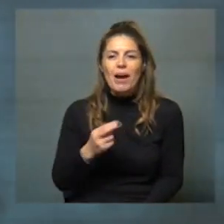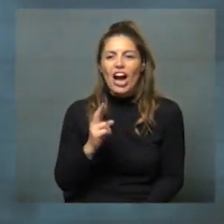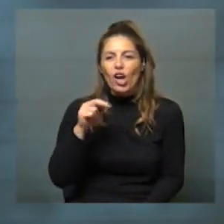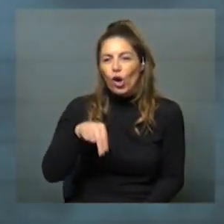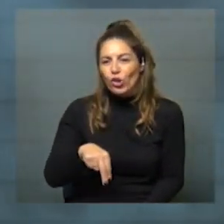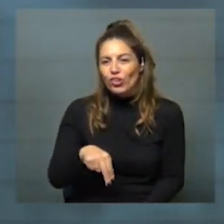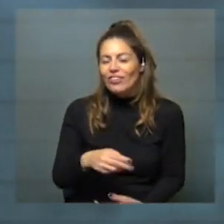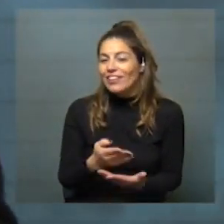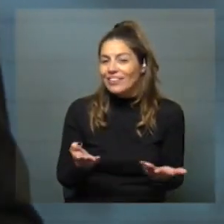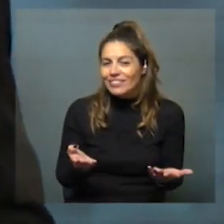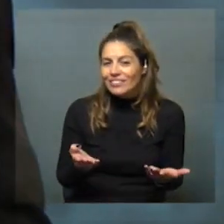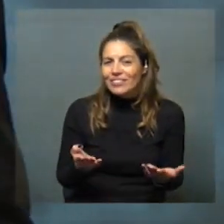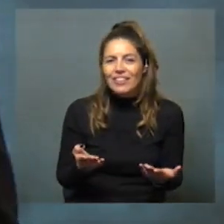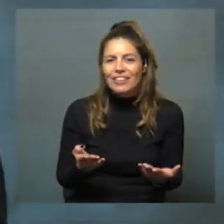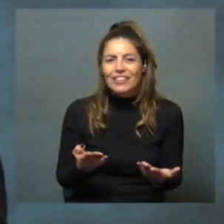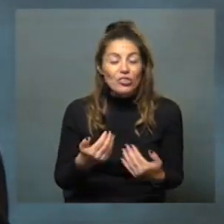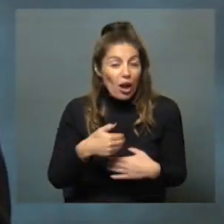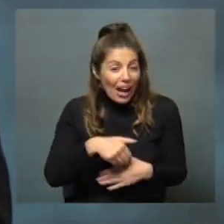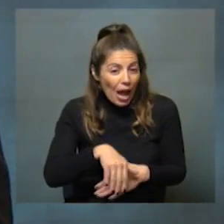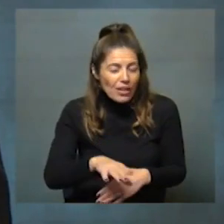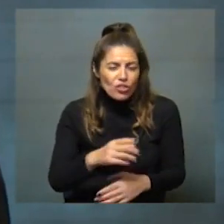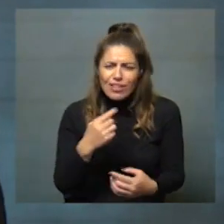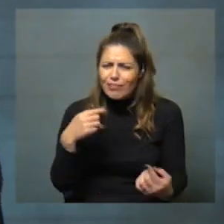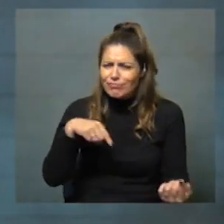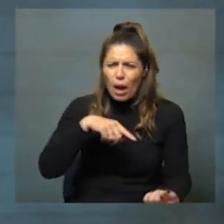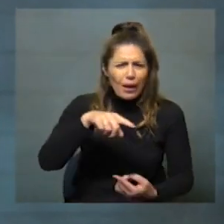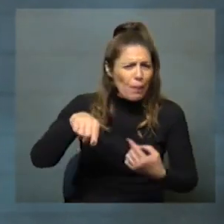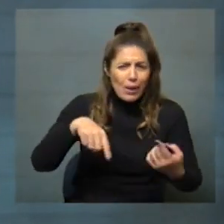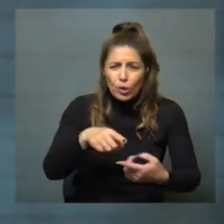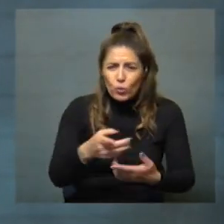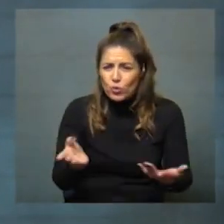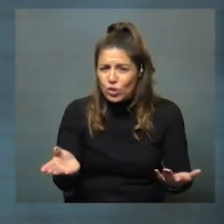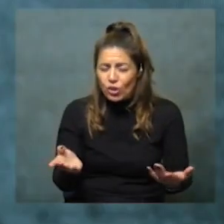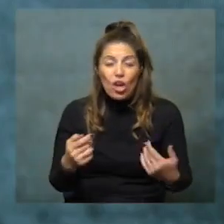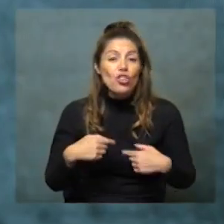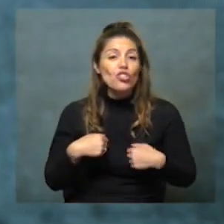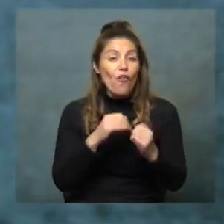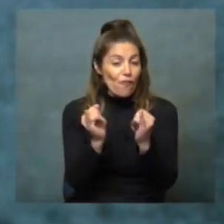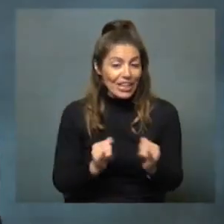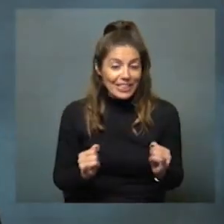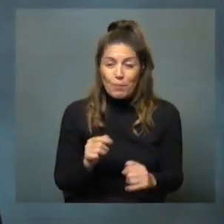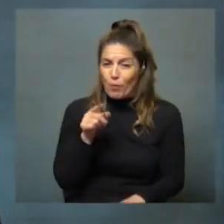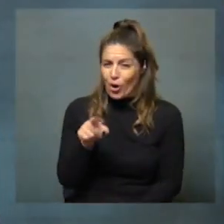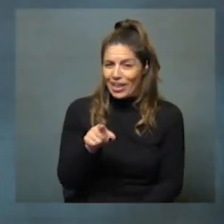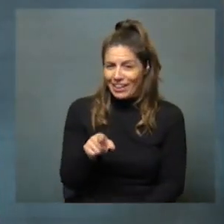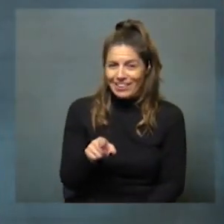Así que está, tuvo una repercusión inusitada, te digo, y yo feliz por él.